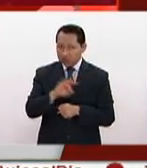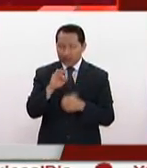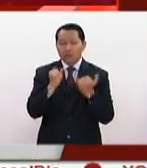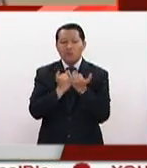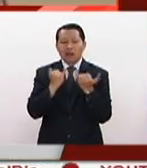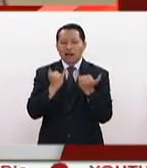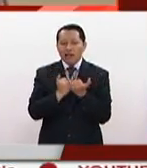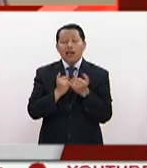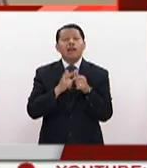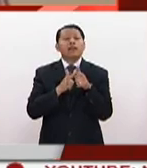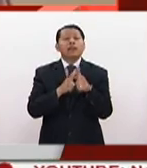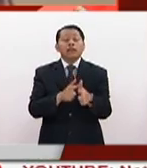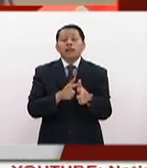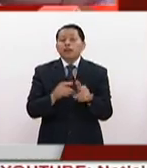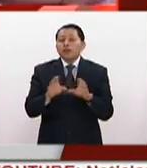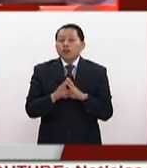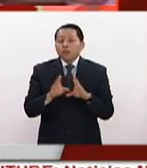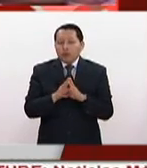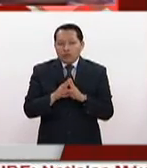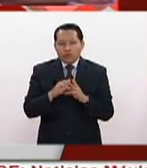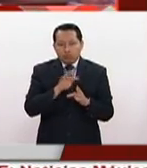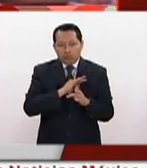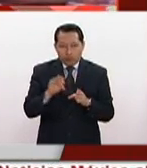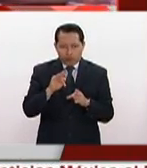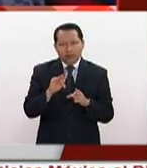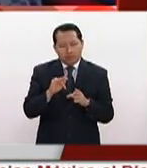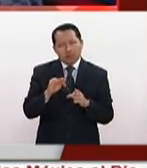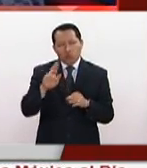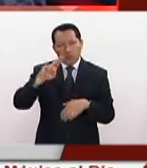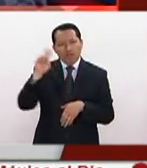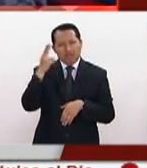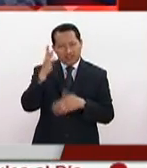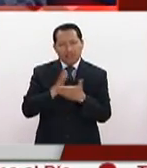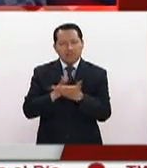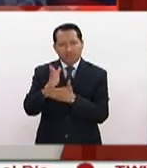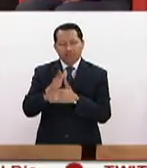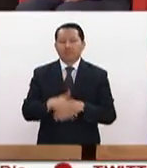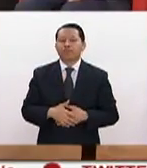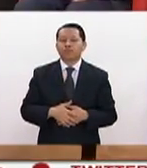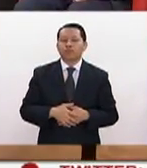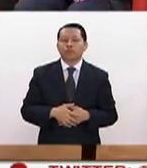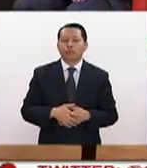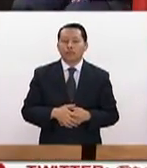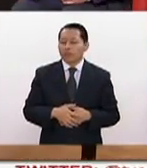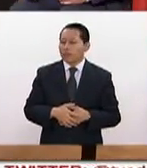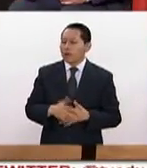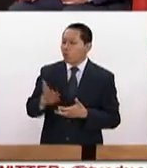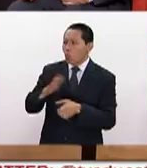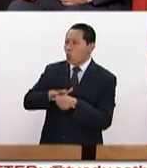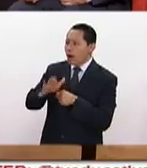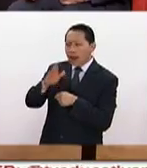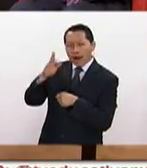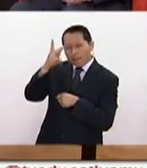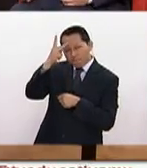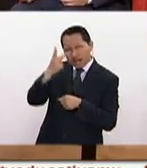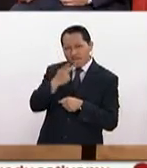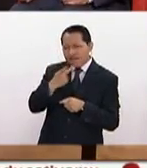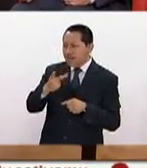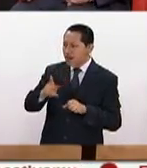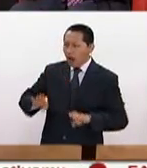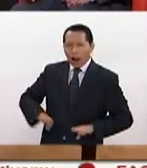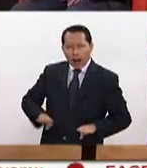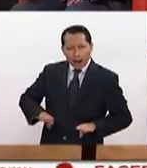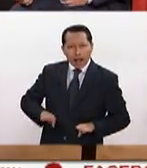seguir con los estudios de nivel superior. ¿Cuál es el perfil que ustedes recomiendan tener a los